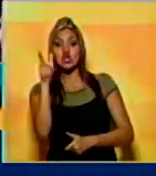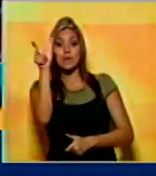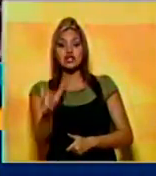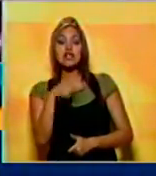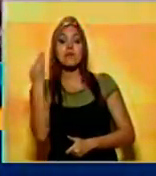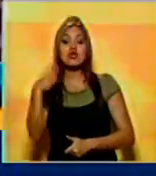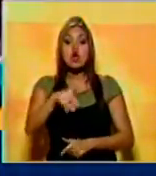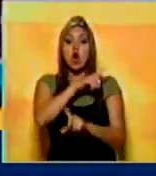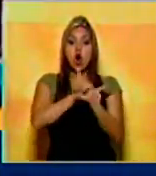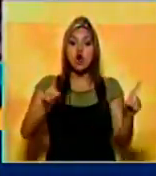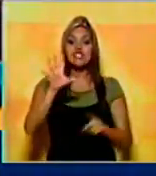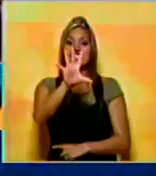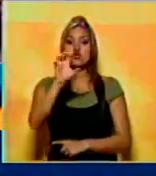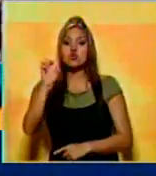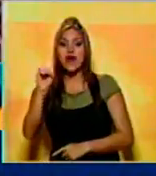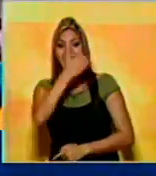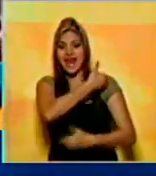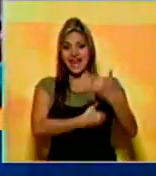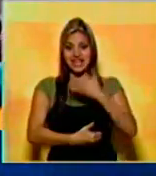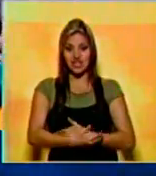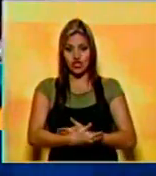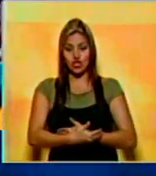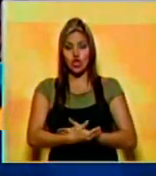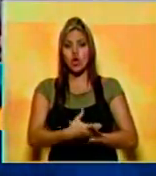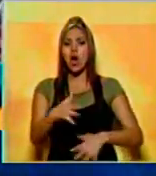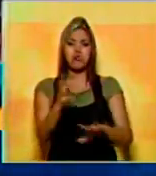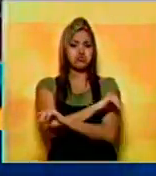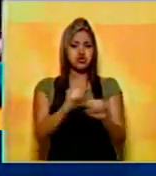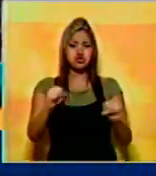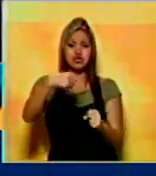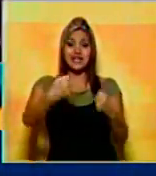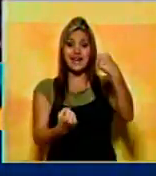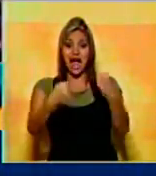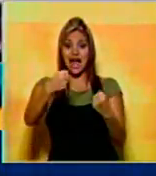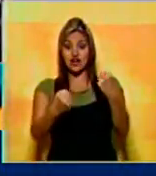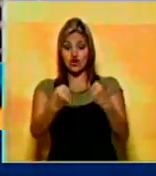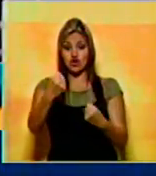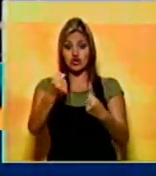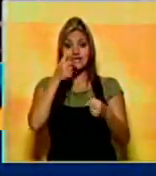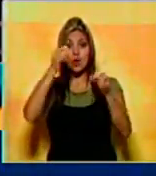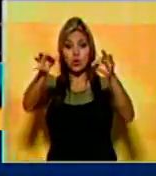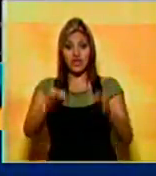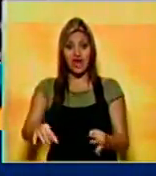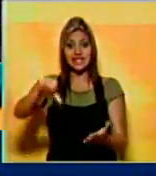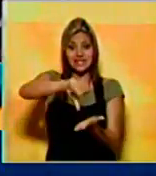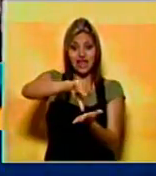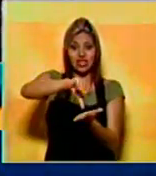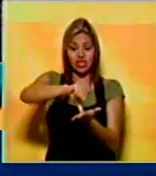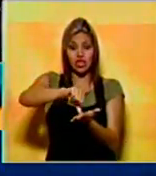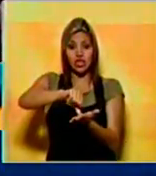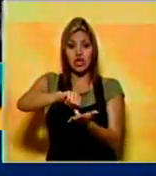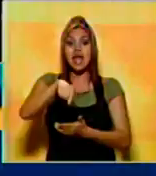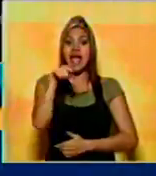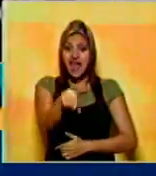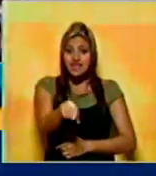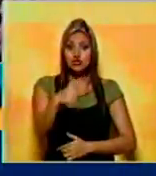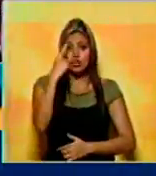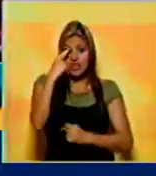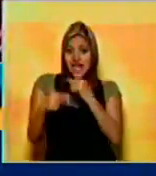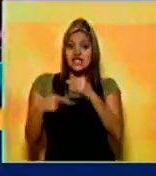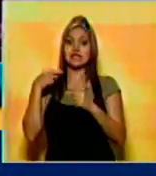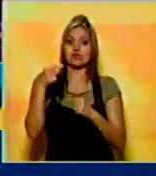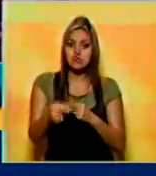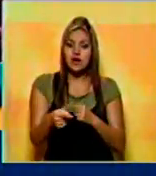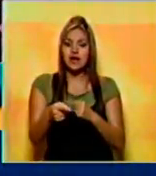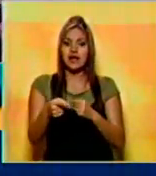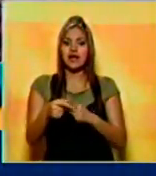la vida y otras 50 resultaron heridas por la explosión de un carro bomba en la sede de seguridad central. Los sucesos ocurrieron un día después de